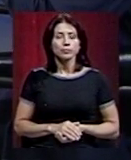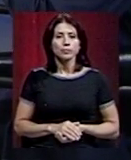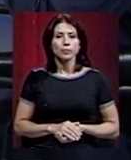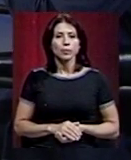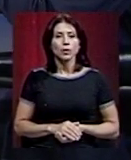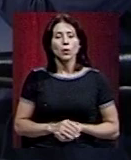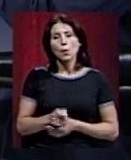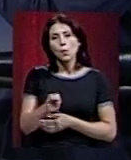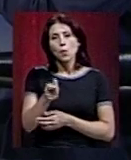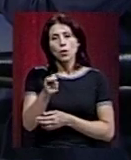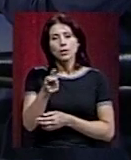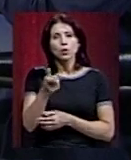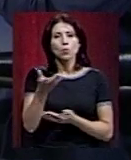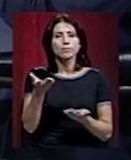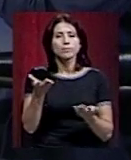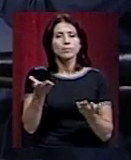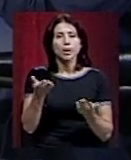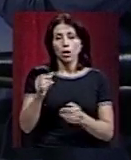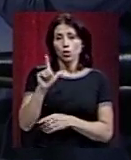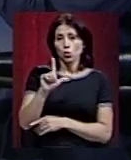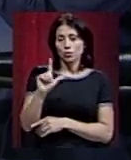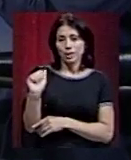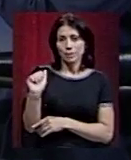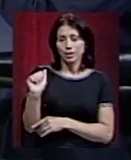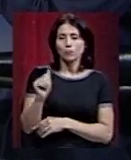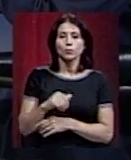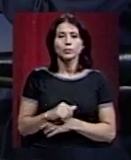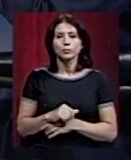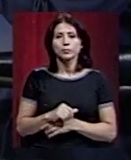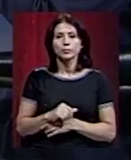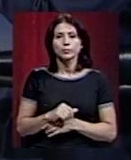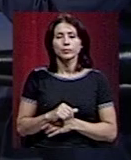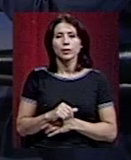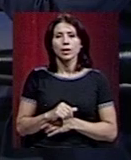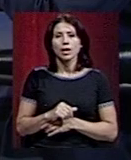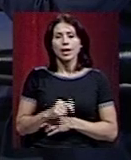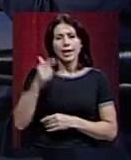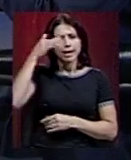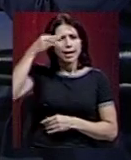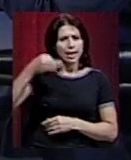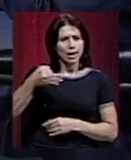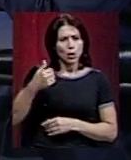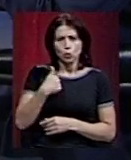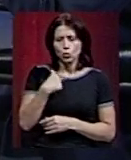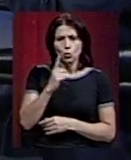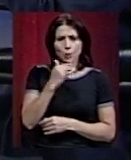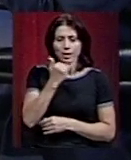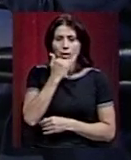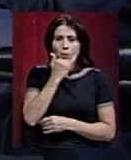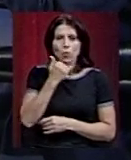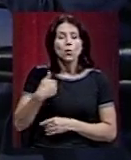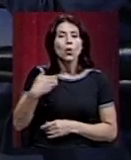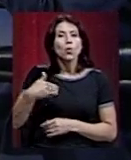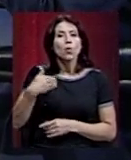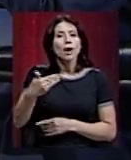Un poquito, don Luis Alberto, creo no equivocarme